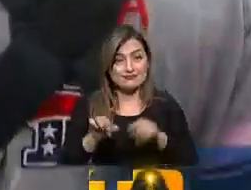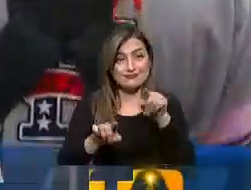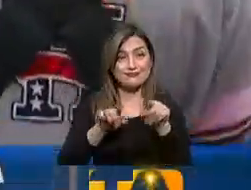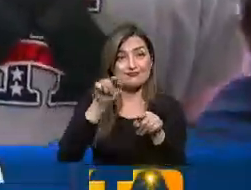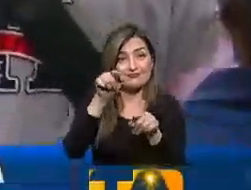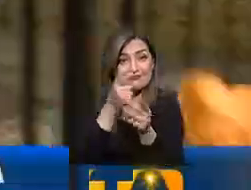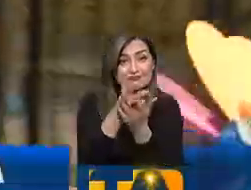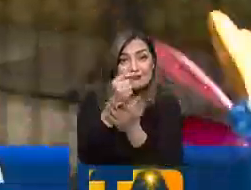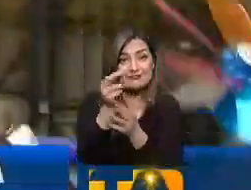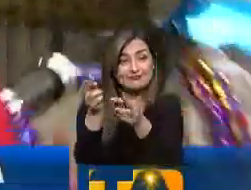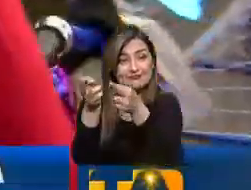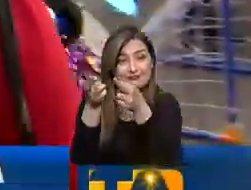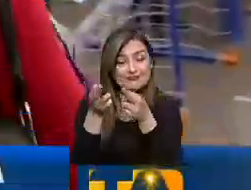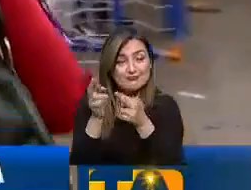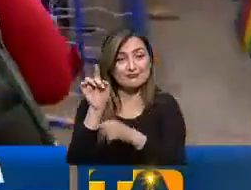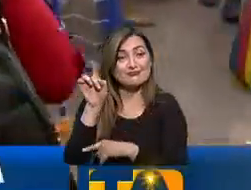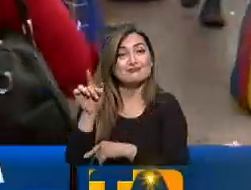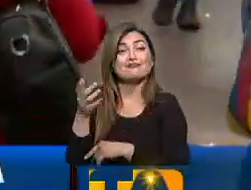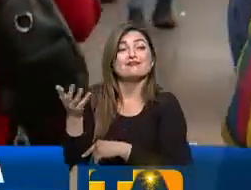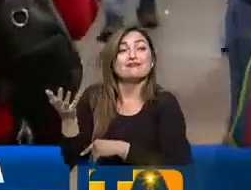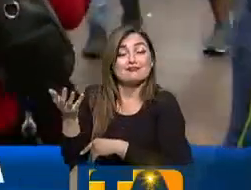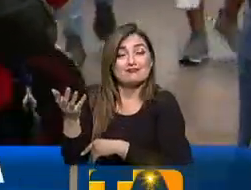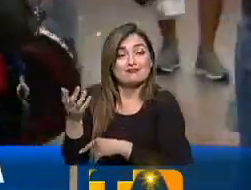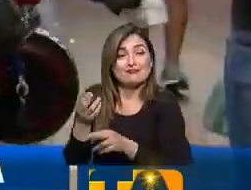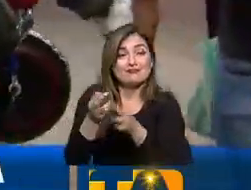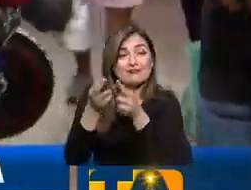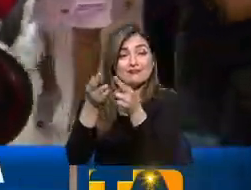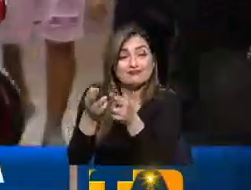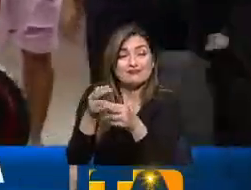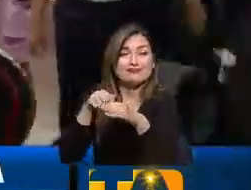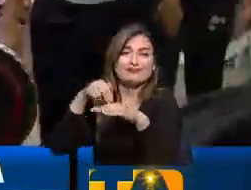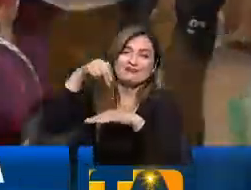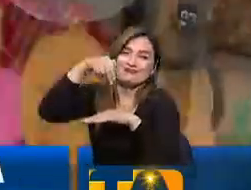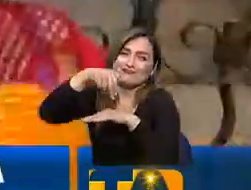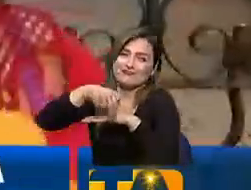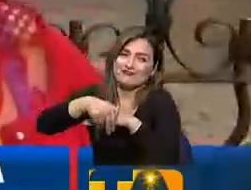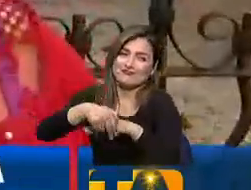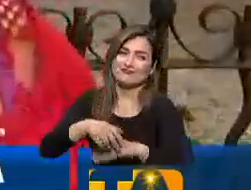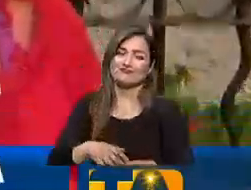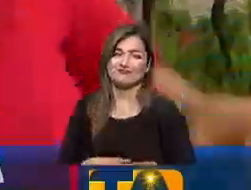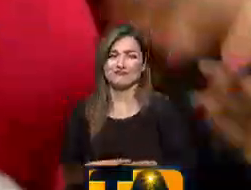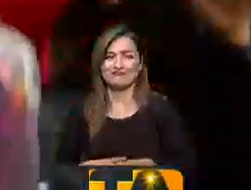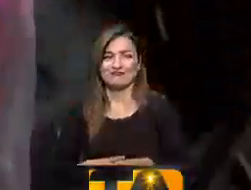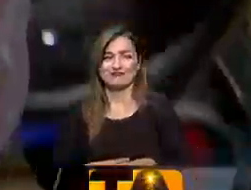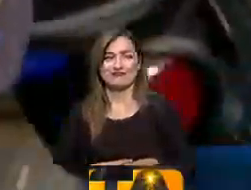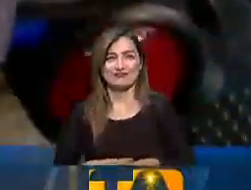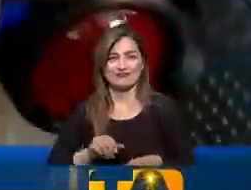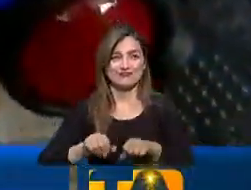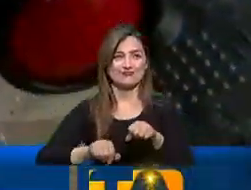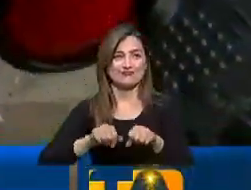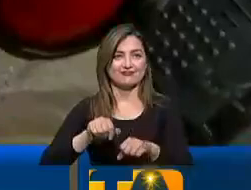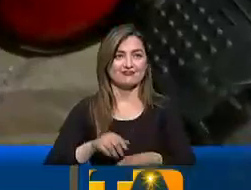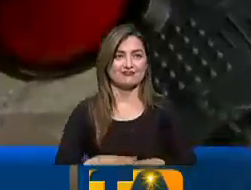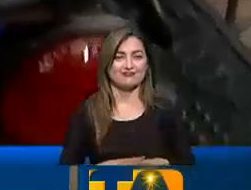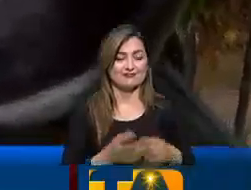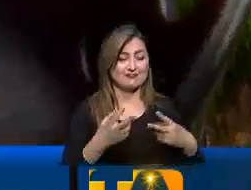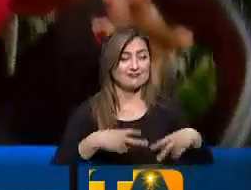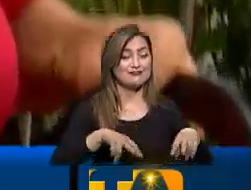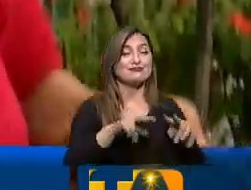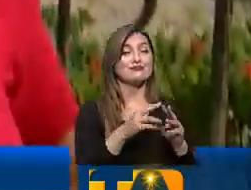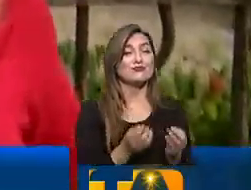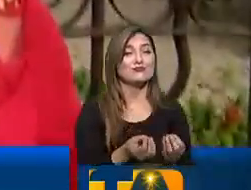comprar los regalos. A Rosa la encontramos con el obsequio de uno de sus nietos en manos. Este triciclo. ¿Y qué precio? No,